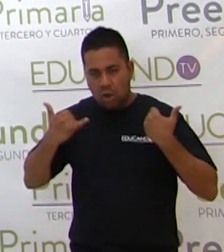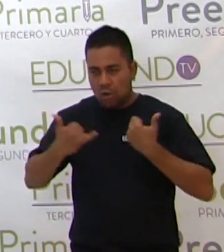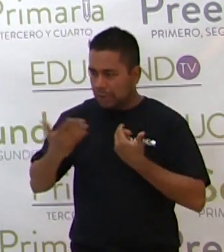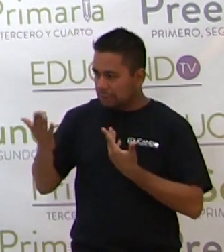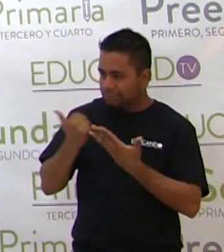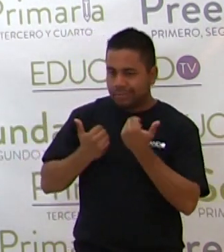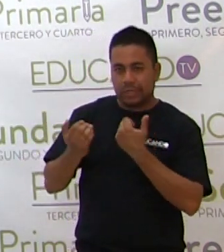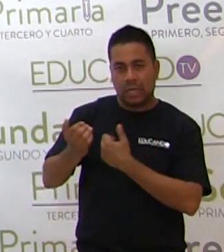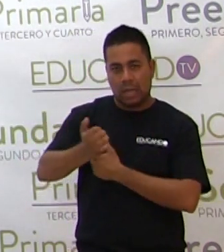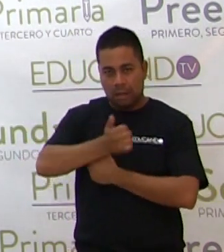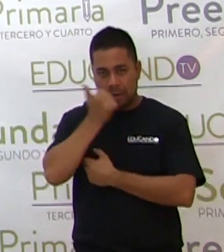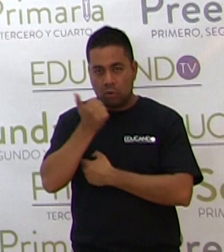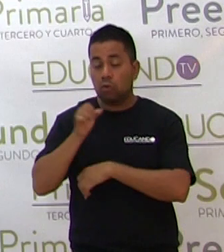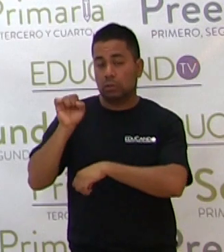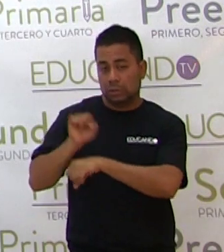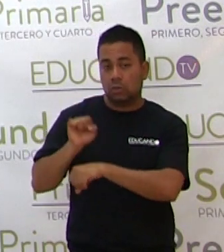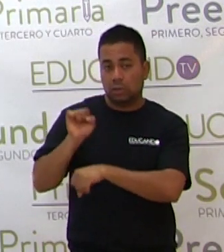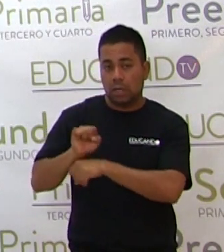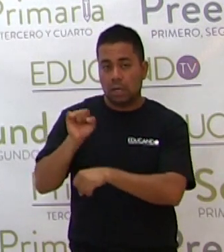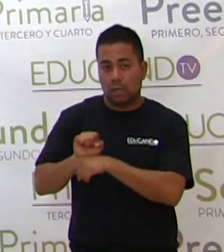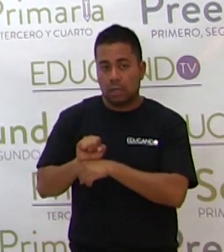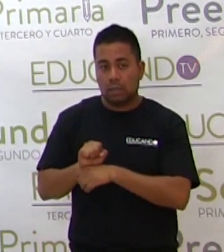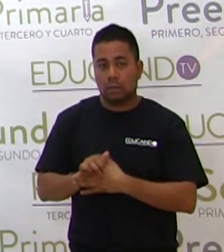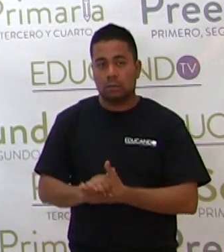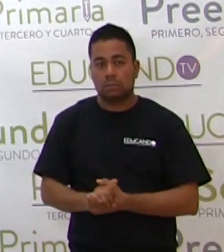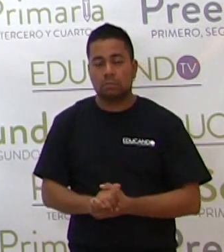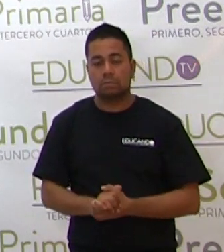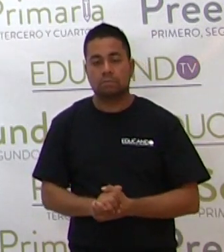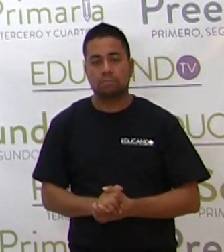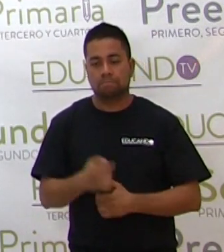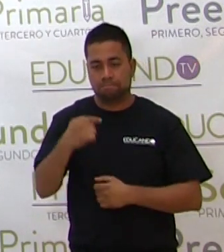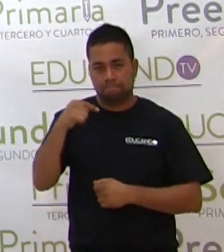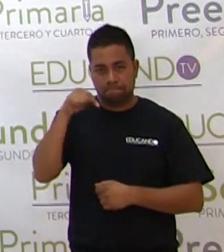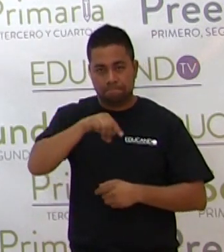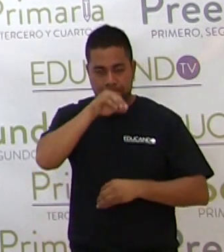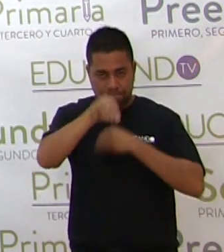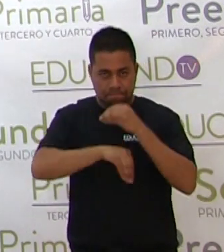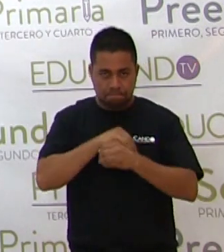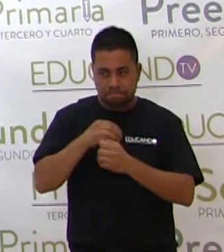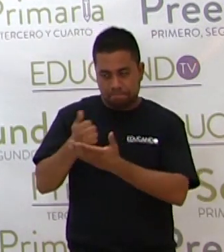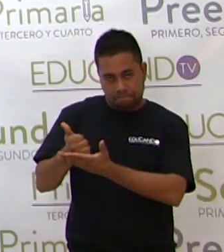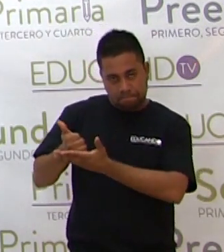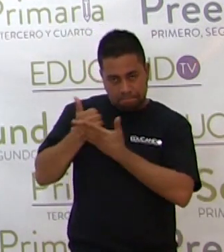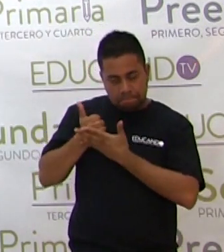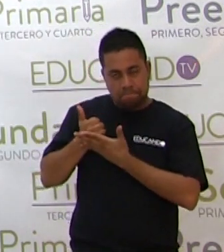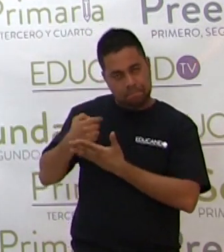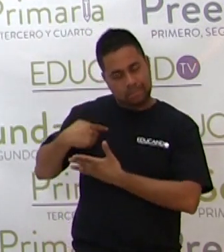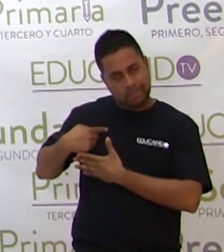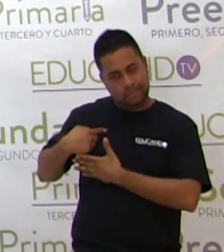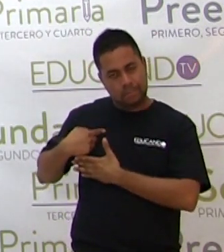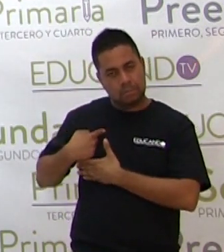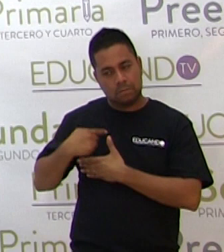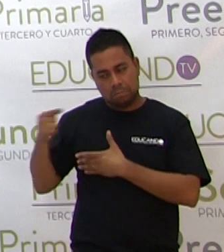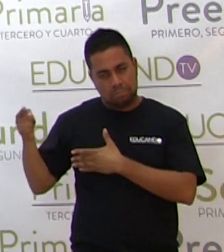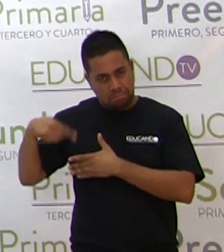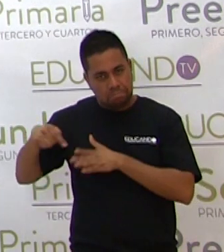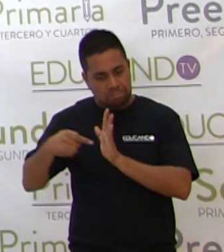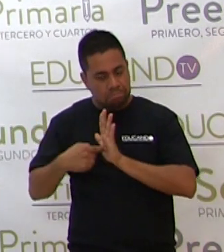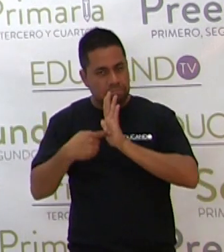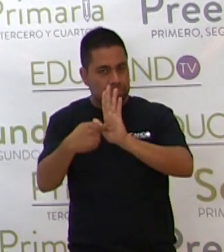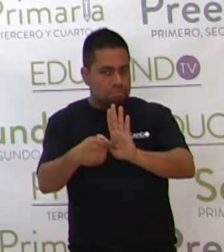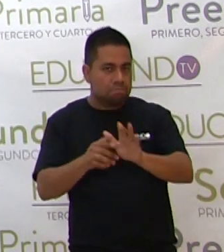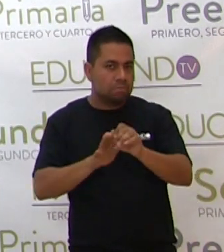estudiantes de secundaria los cuales van a colaborar conmigo y van a presentarles a